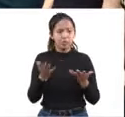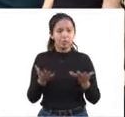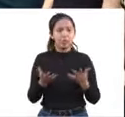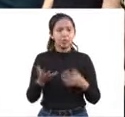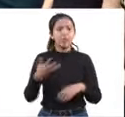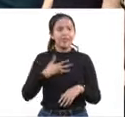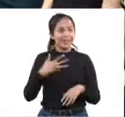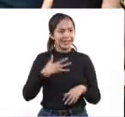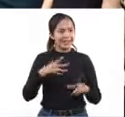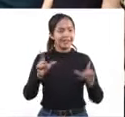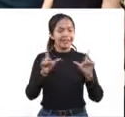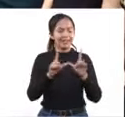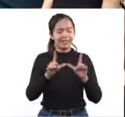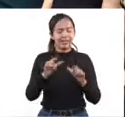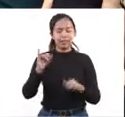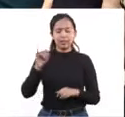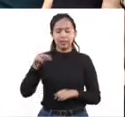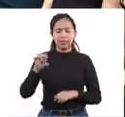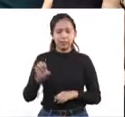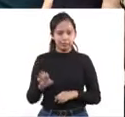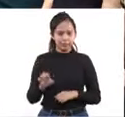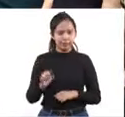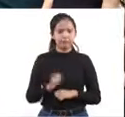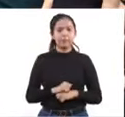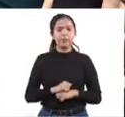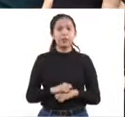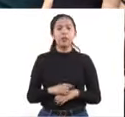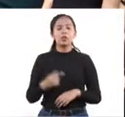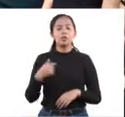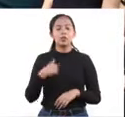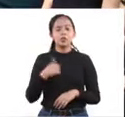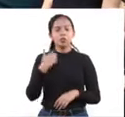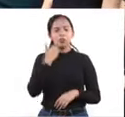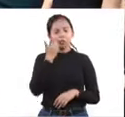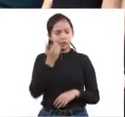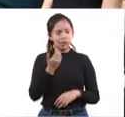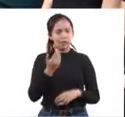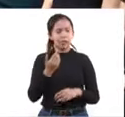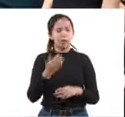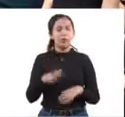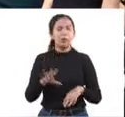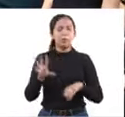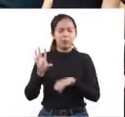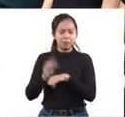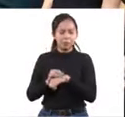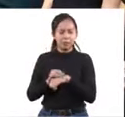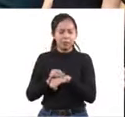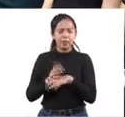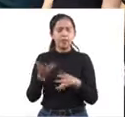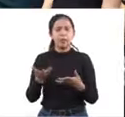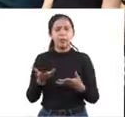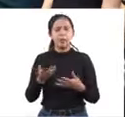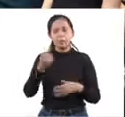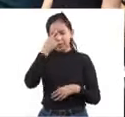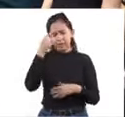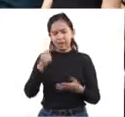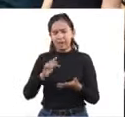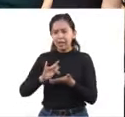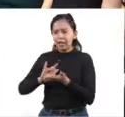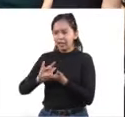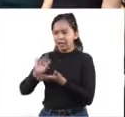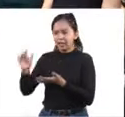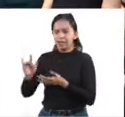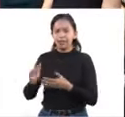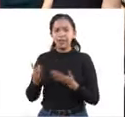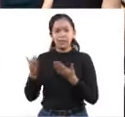su credencial de elector. Quiero dar un momento de agradecimiento a la doctora Cuca